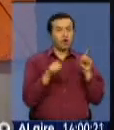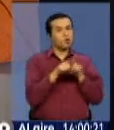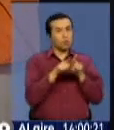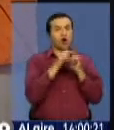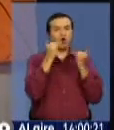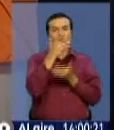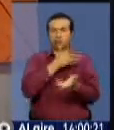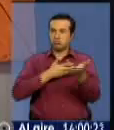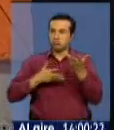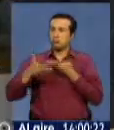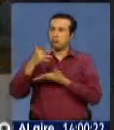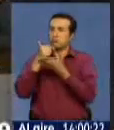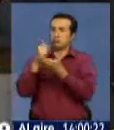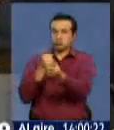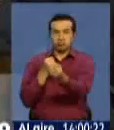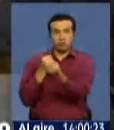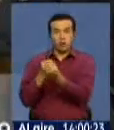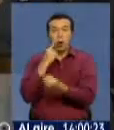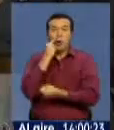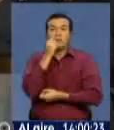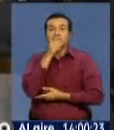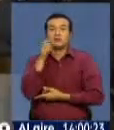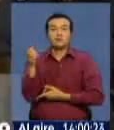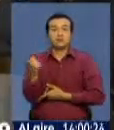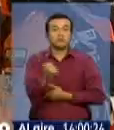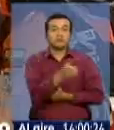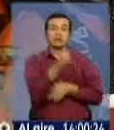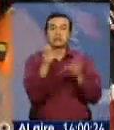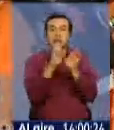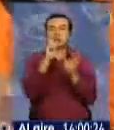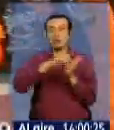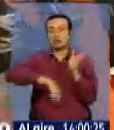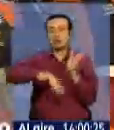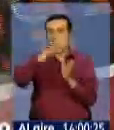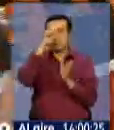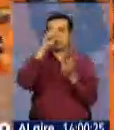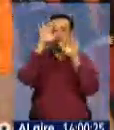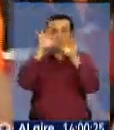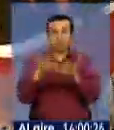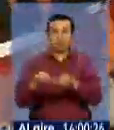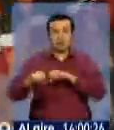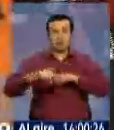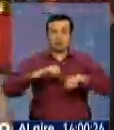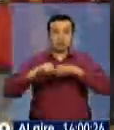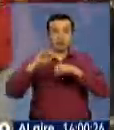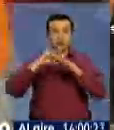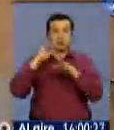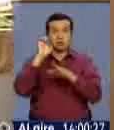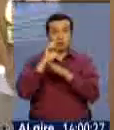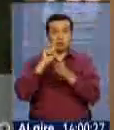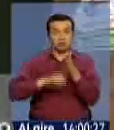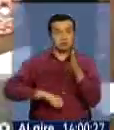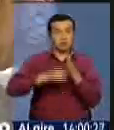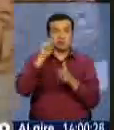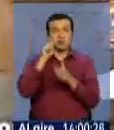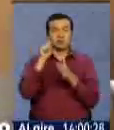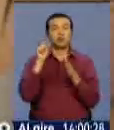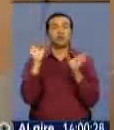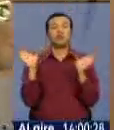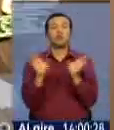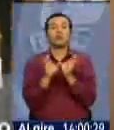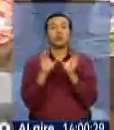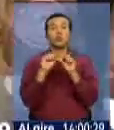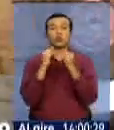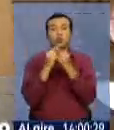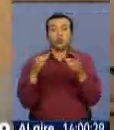la reciprocidad. Son bomberos certificados, acreditados por la Secretaría de Gestión de Riesgos del Ecuador, bajo los lineamientos del